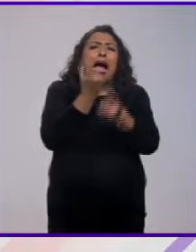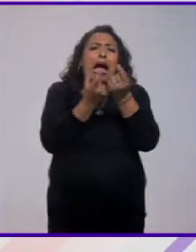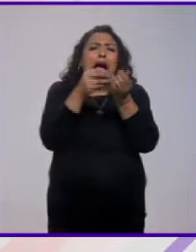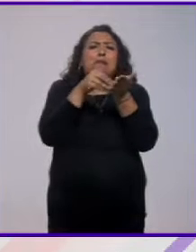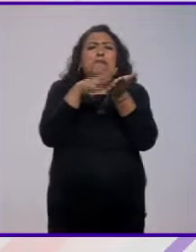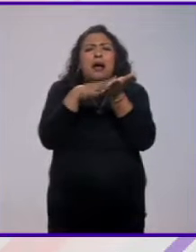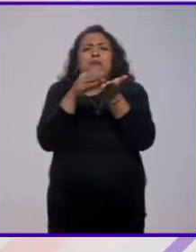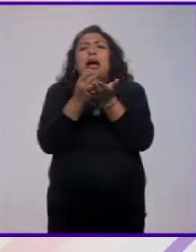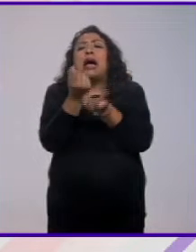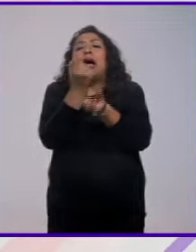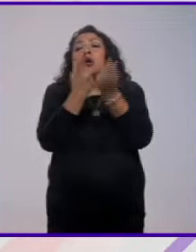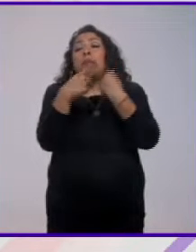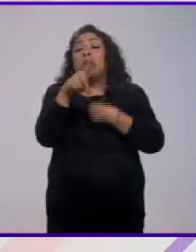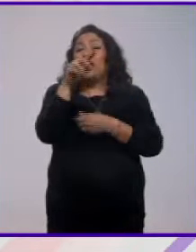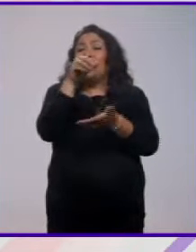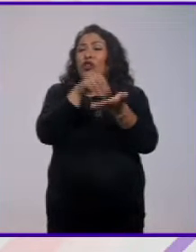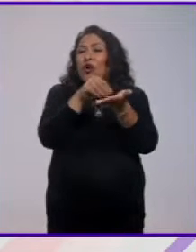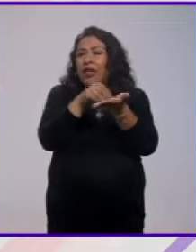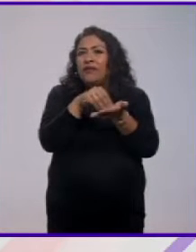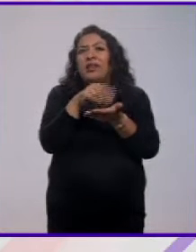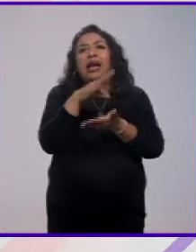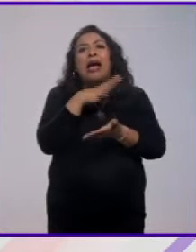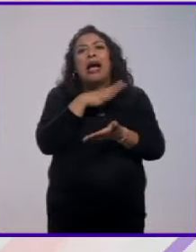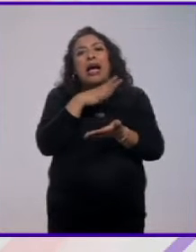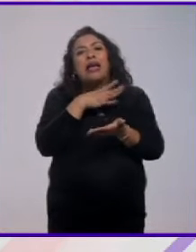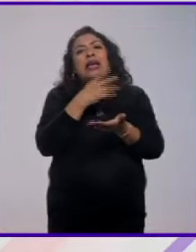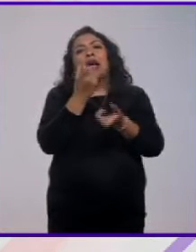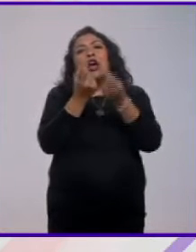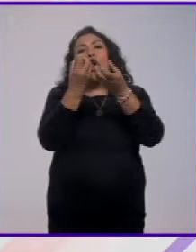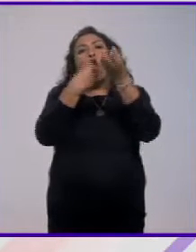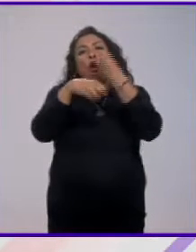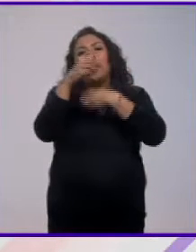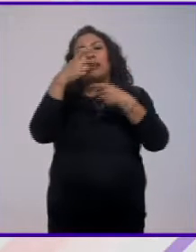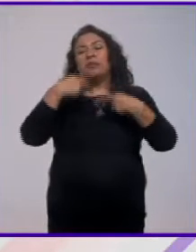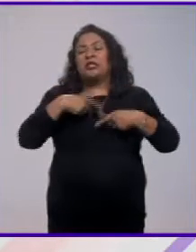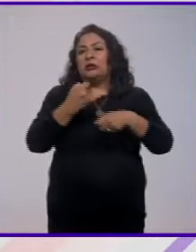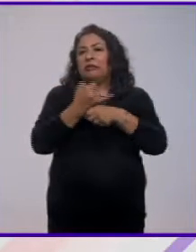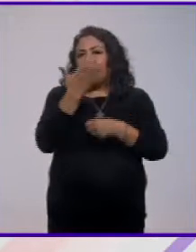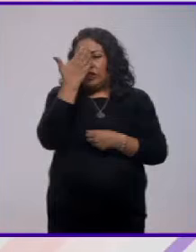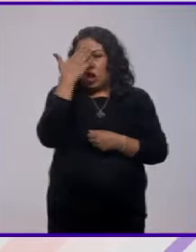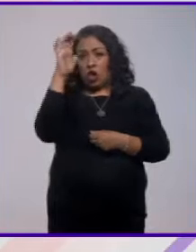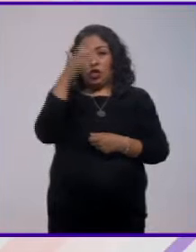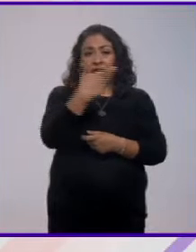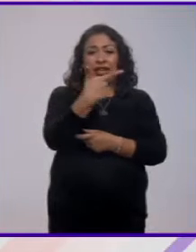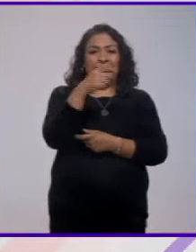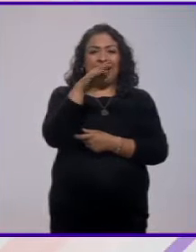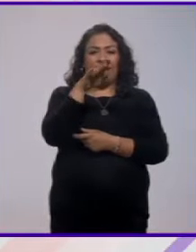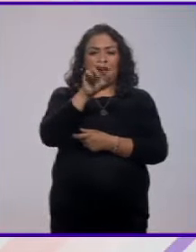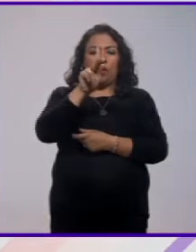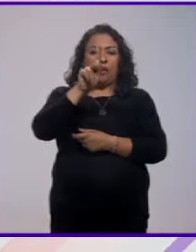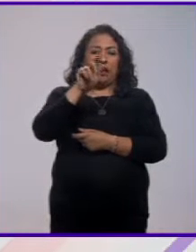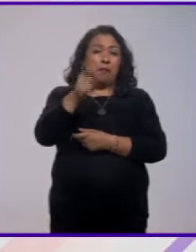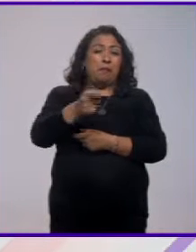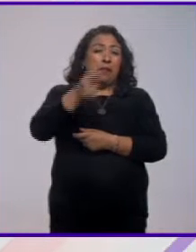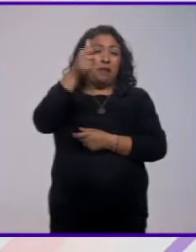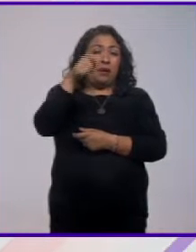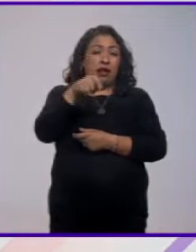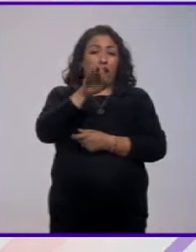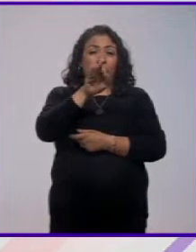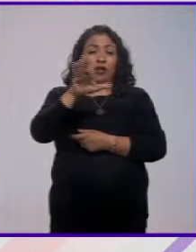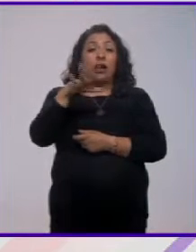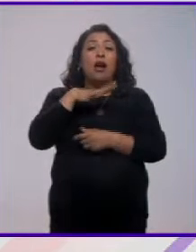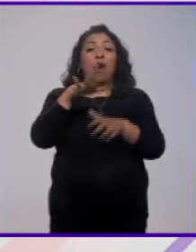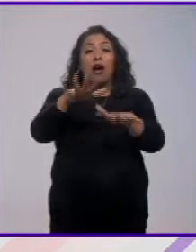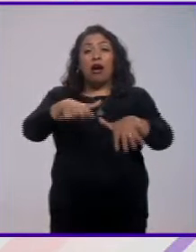registros, pero todavía nos parecen algunas obras y personajes desconocidos. Gabino Palomares, en su primera ocasión en el Festival Cervantino,